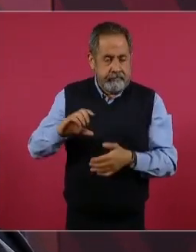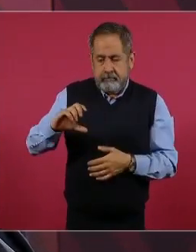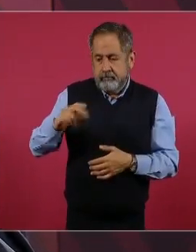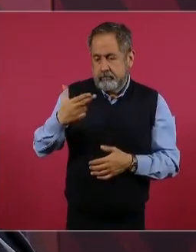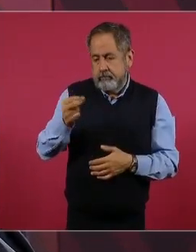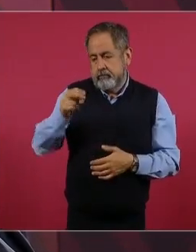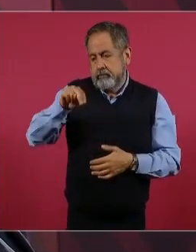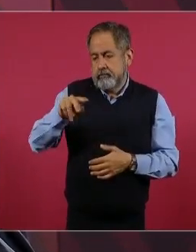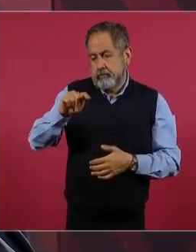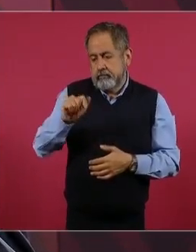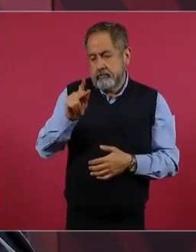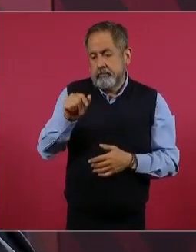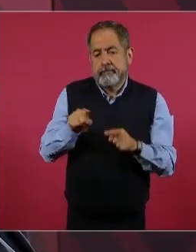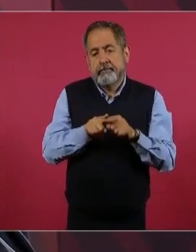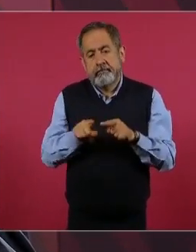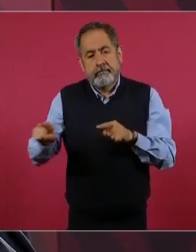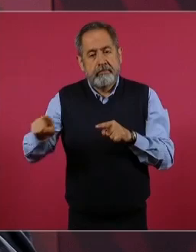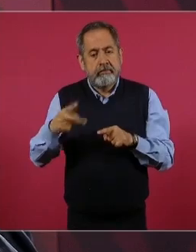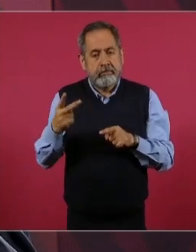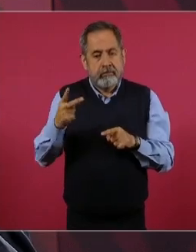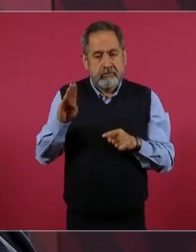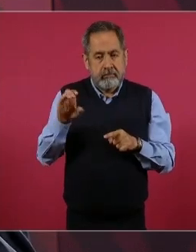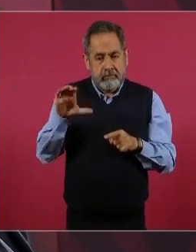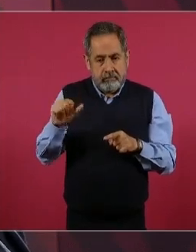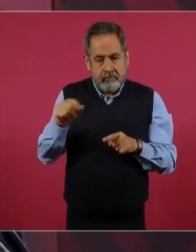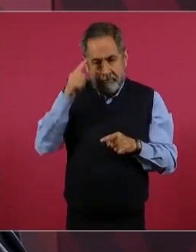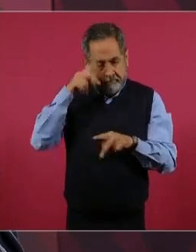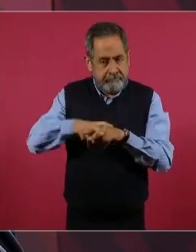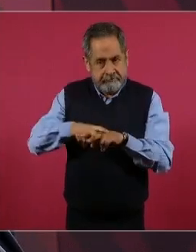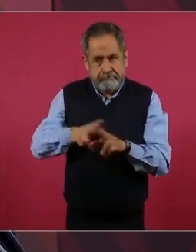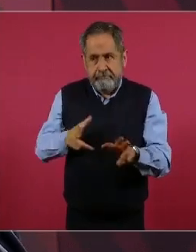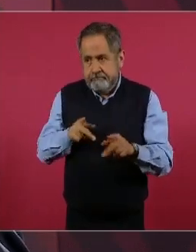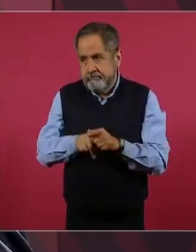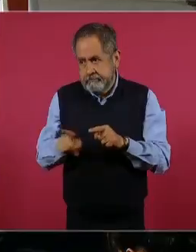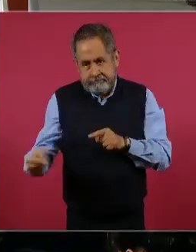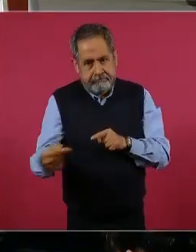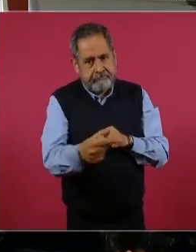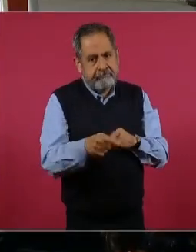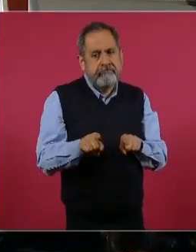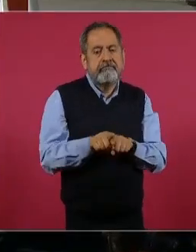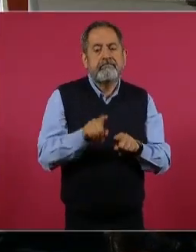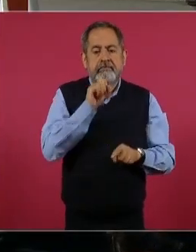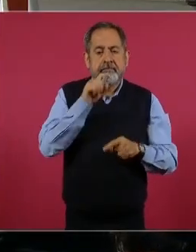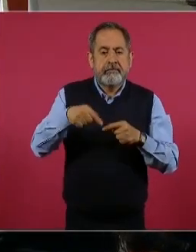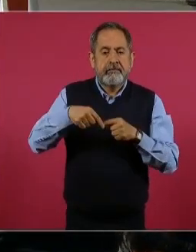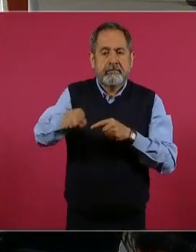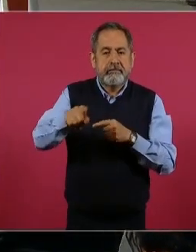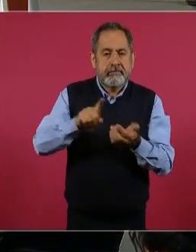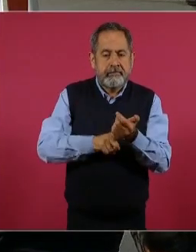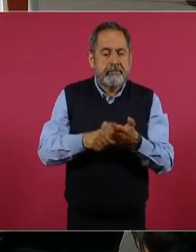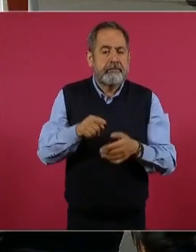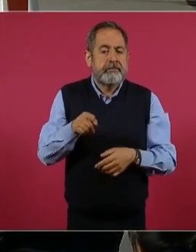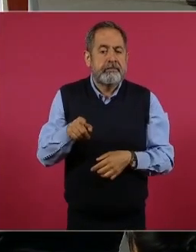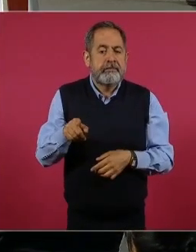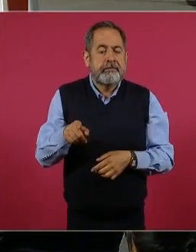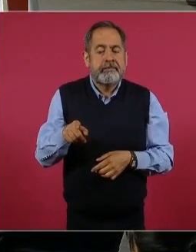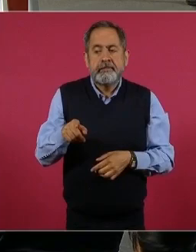Chontalpa hacia Dos Bocas, también de ferrocarril. Se va a terminar la línea K